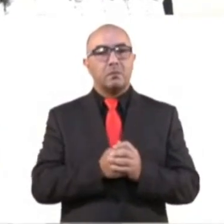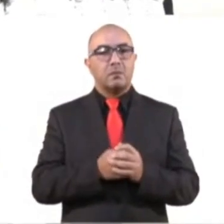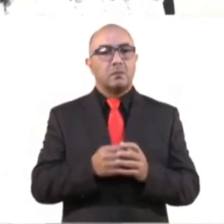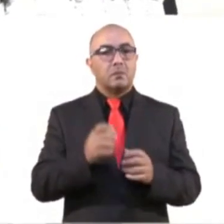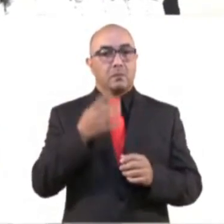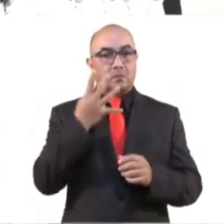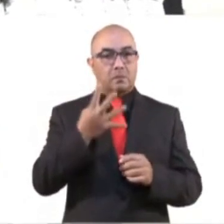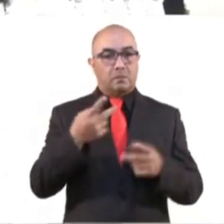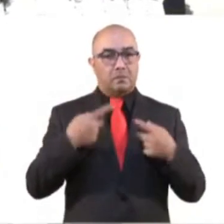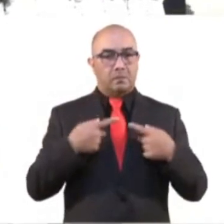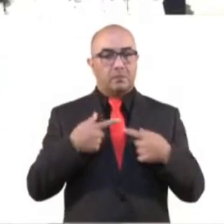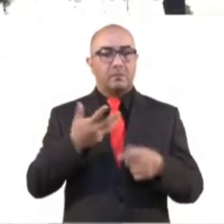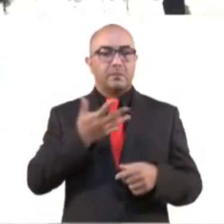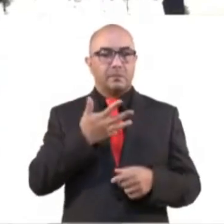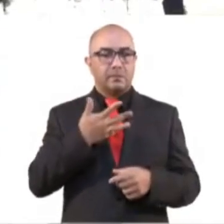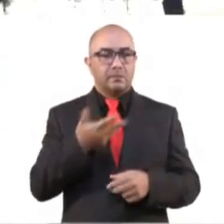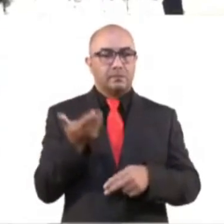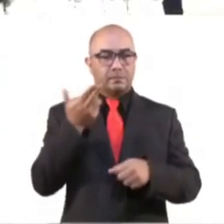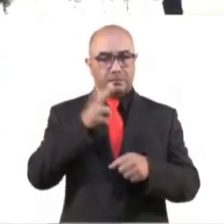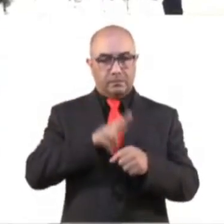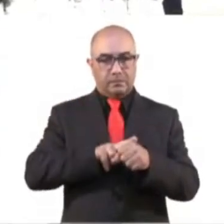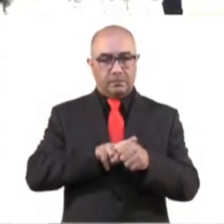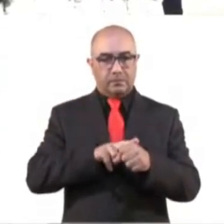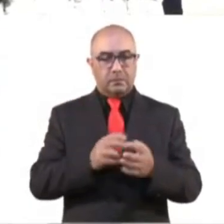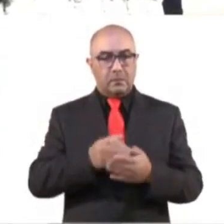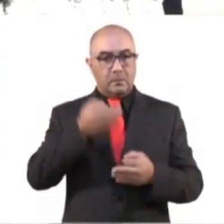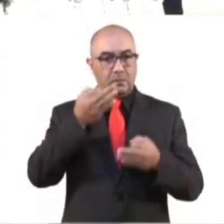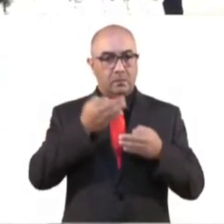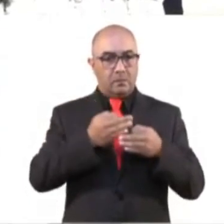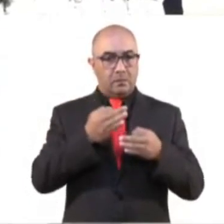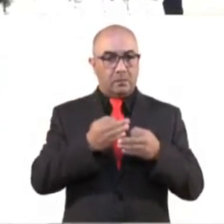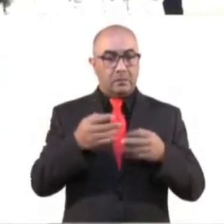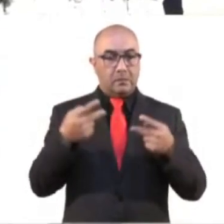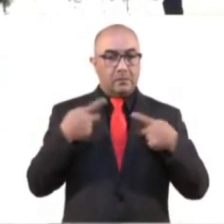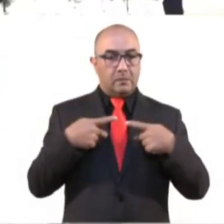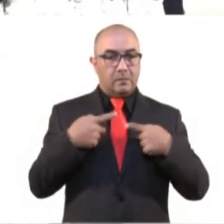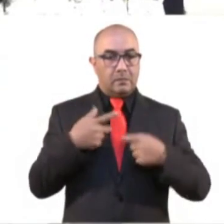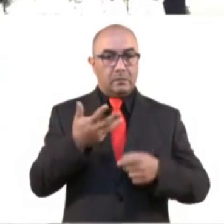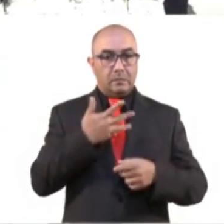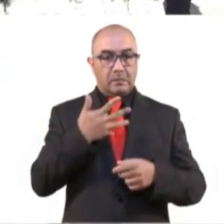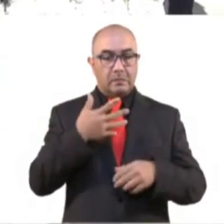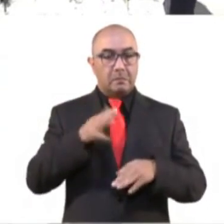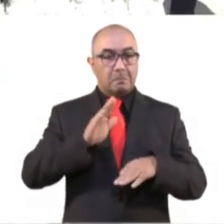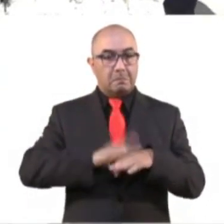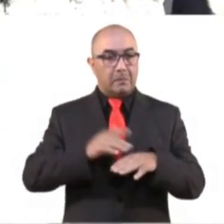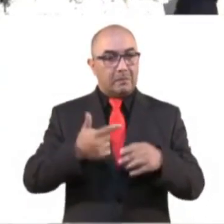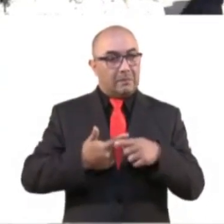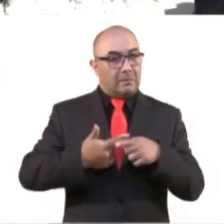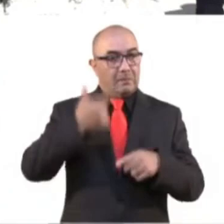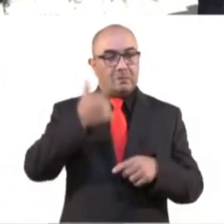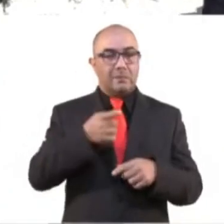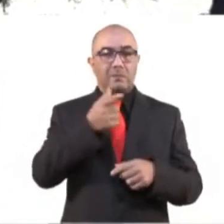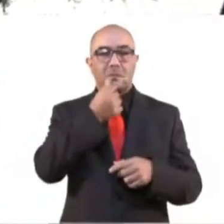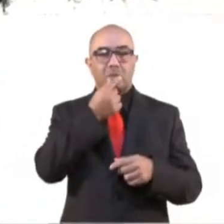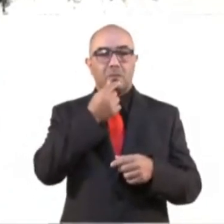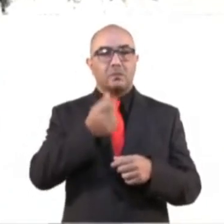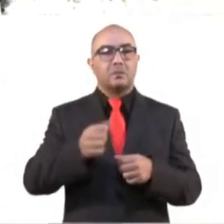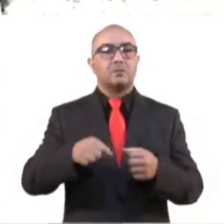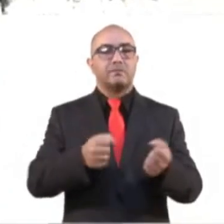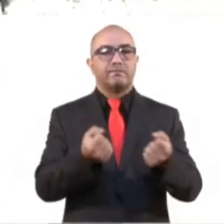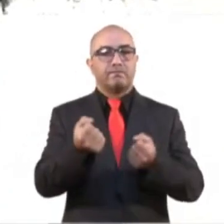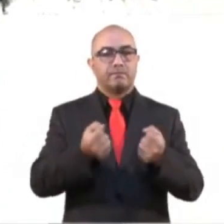cuatro se encuentran hospitalizadas hasta ahora la persona entra más grave es el conductor del